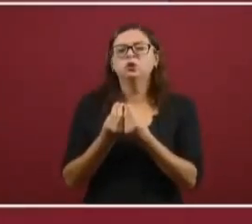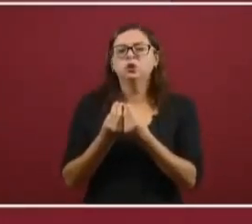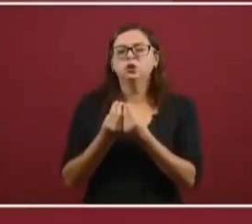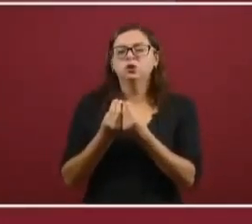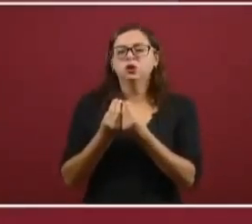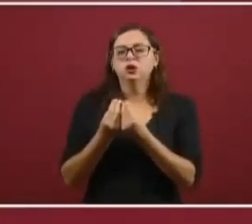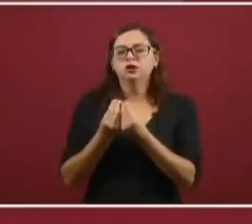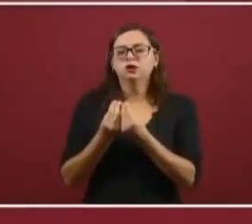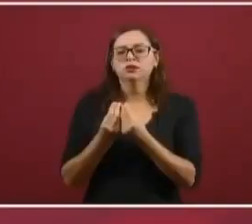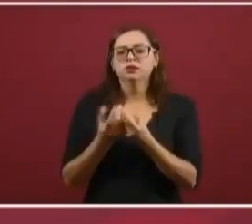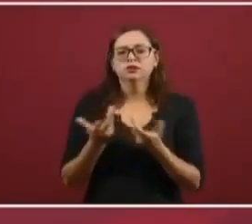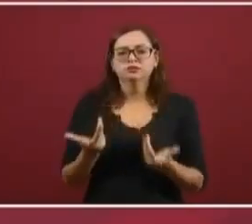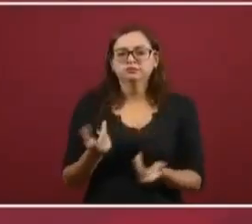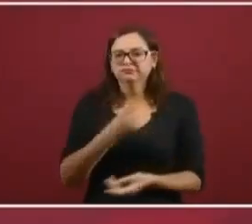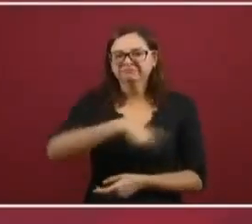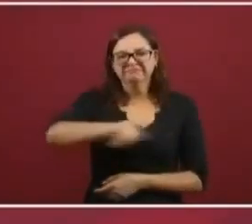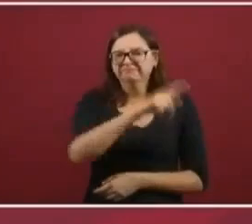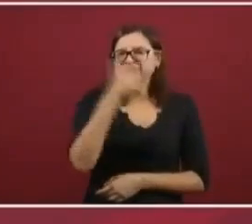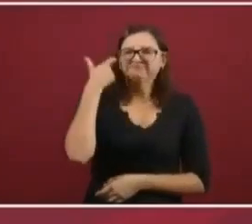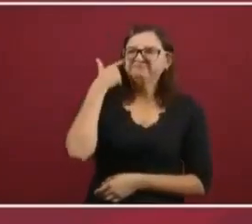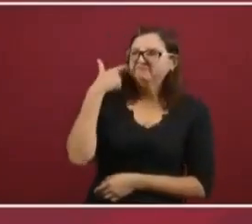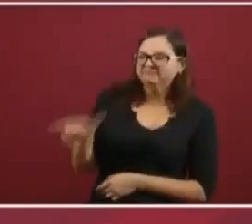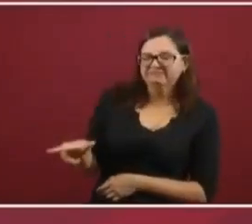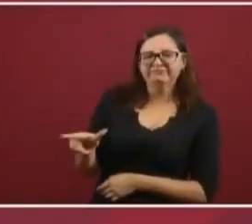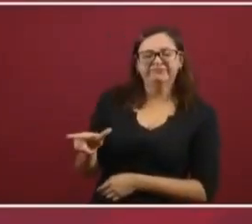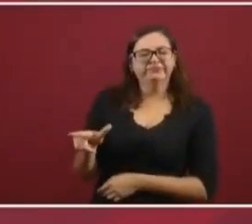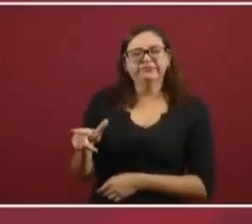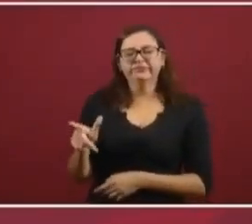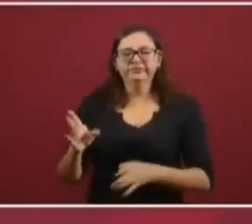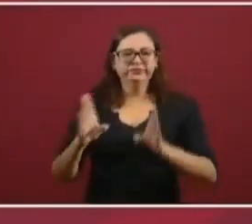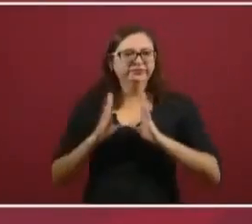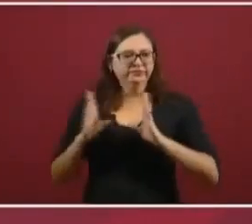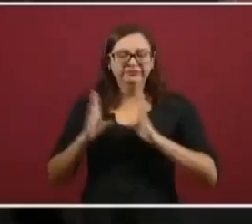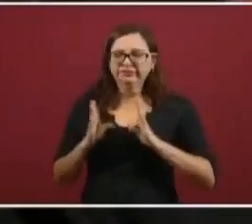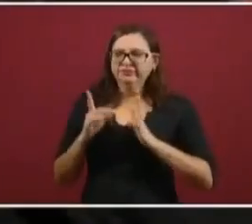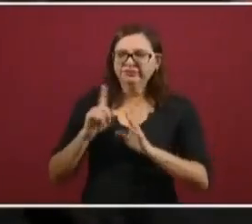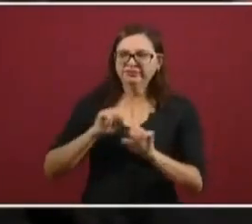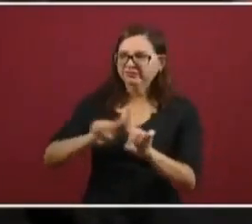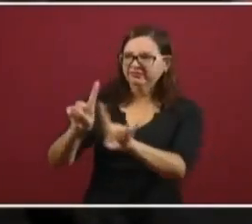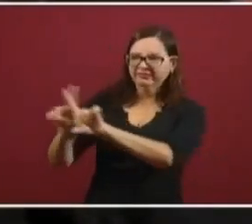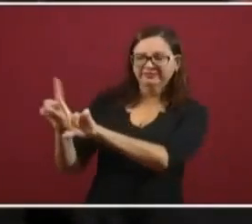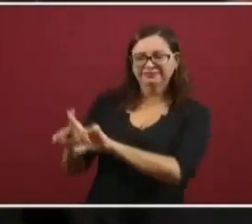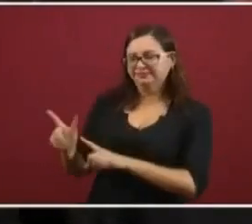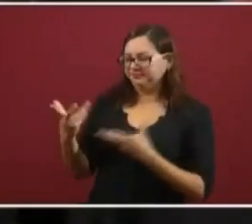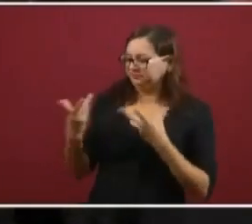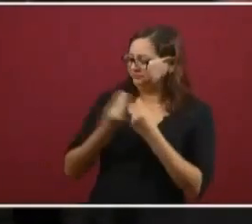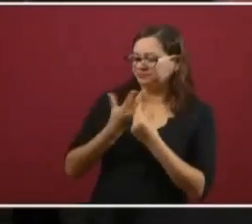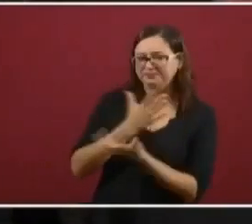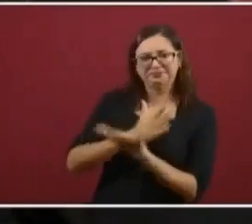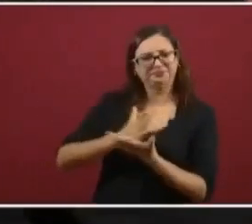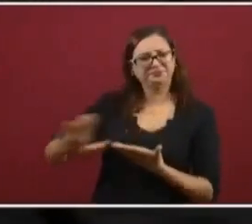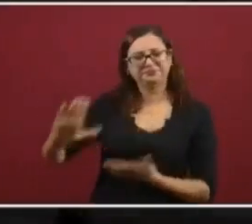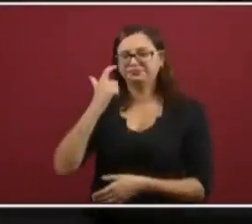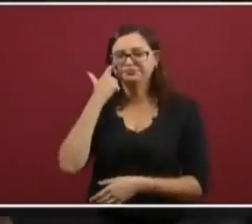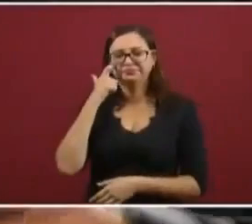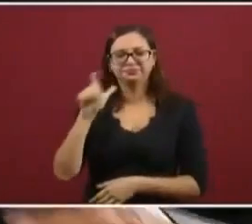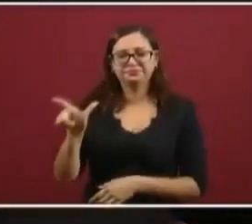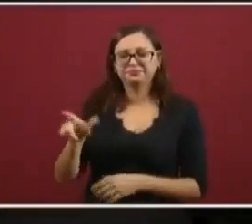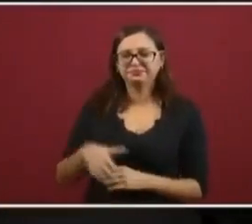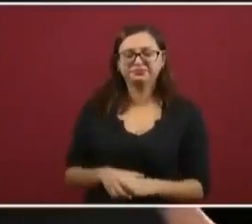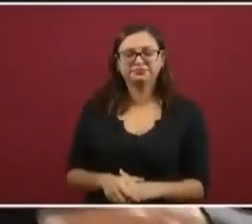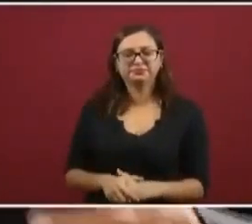participara el ejército la Marina las fuerzas armadas y